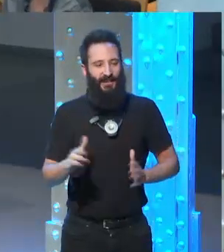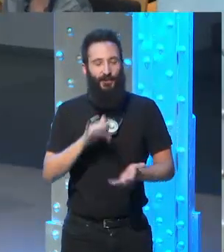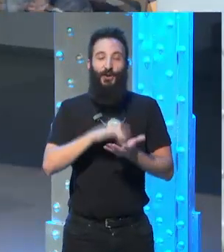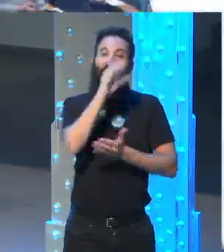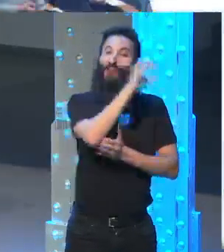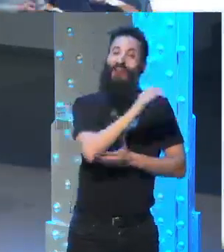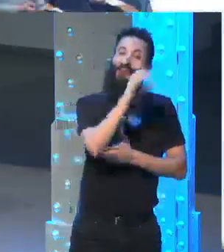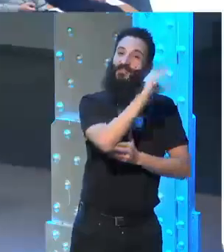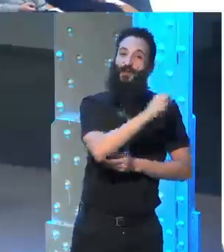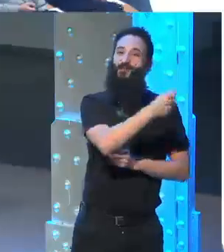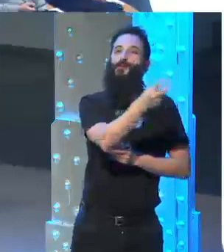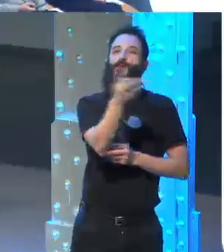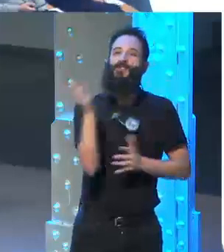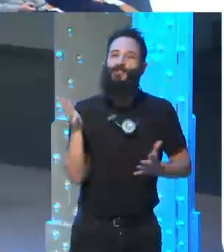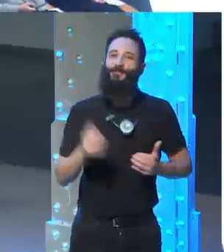¿científicos?